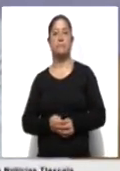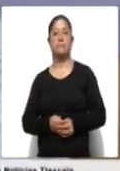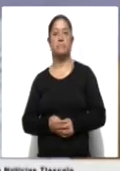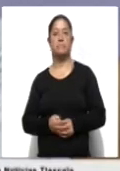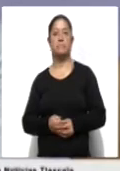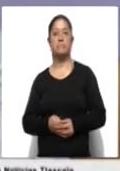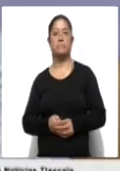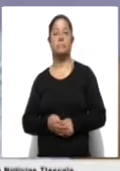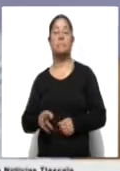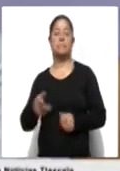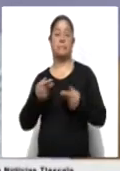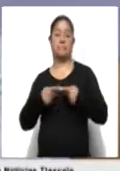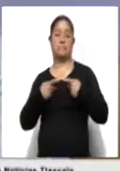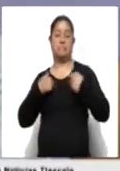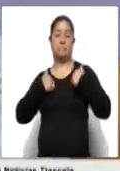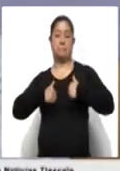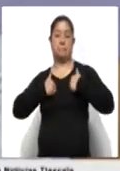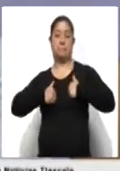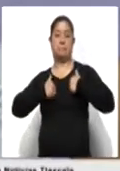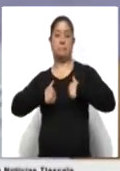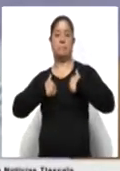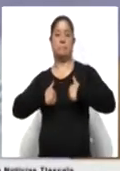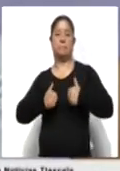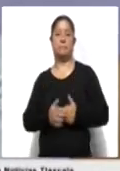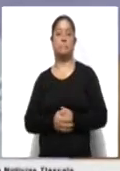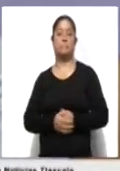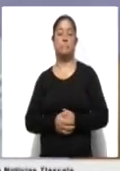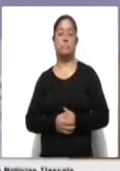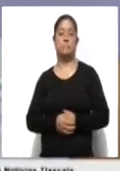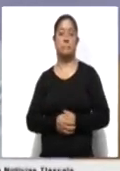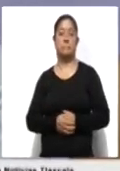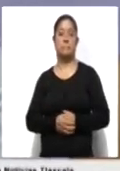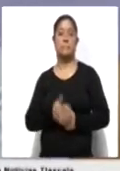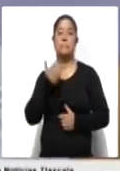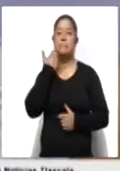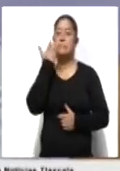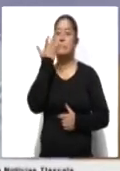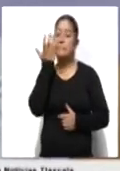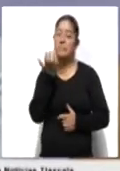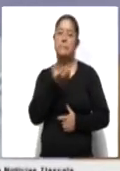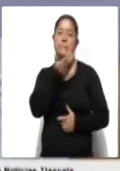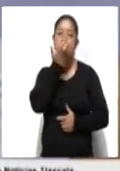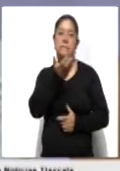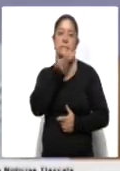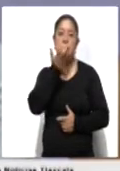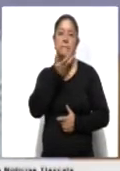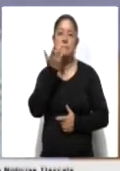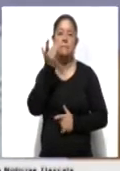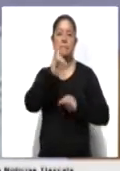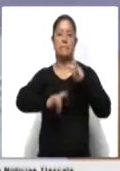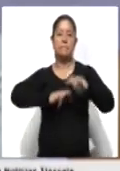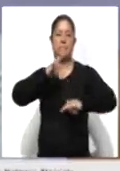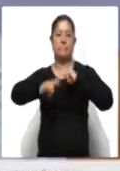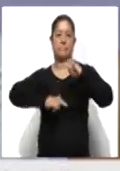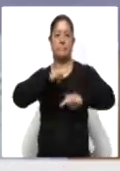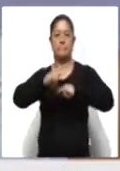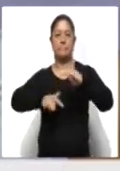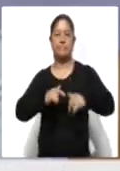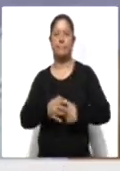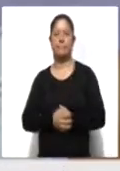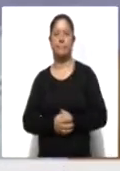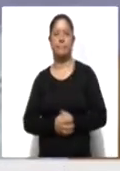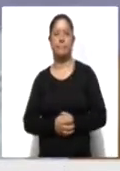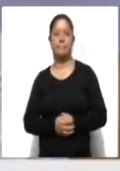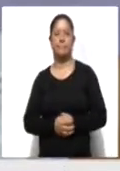los chautempenses pues quieren seguir viviendo su tradición, quieren seguir viviendo su feria, y